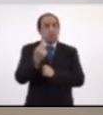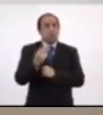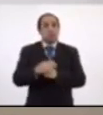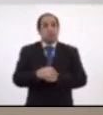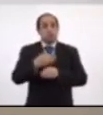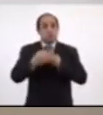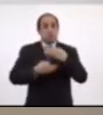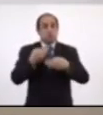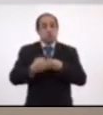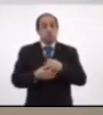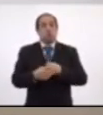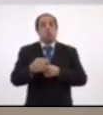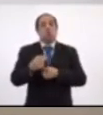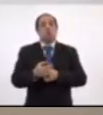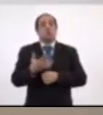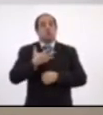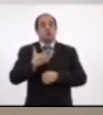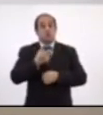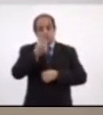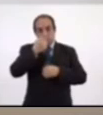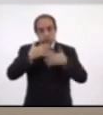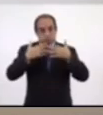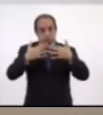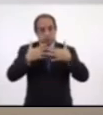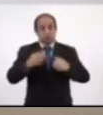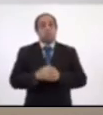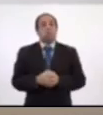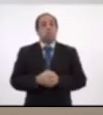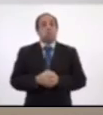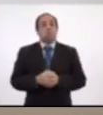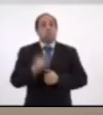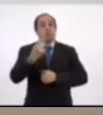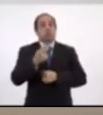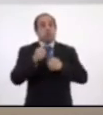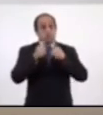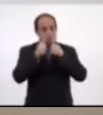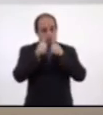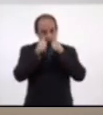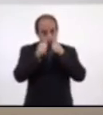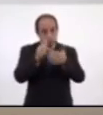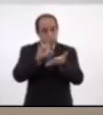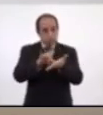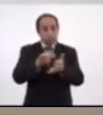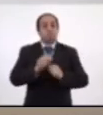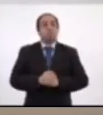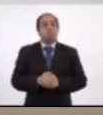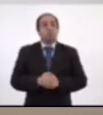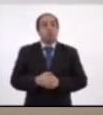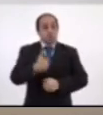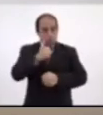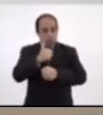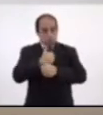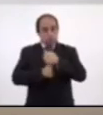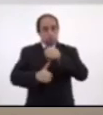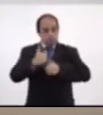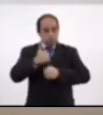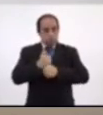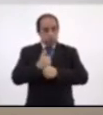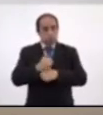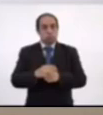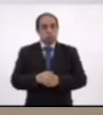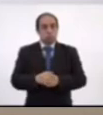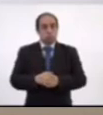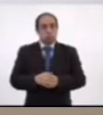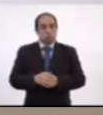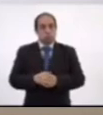un ventilador, si requería esa asistencia. Y hace un año, justamente, estábamos, si pueden poner